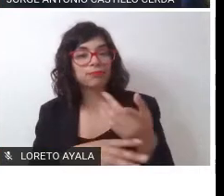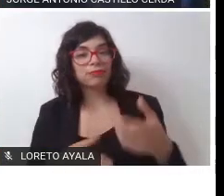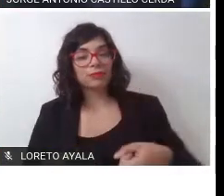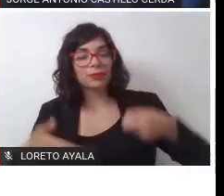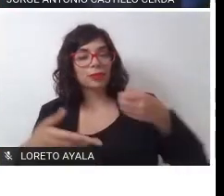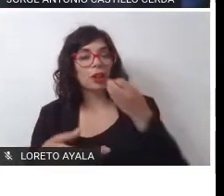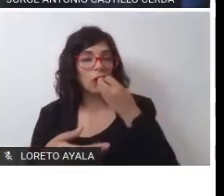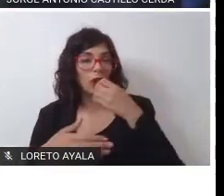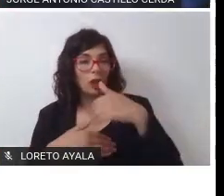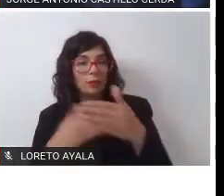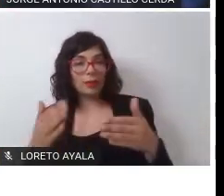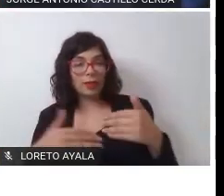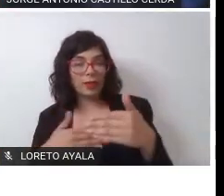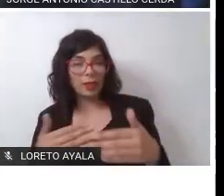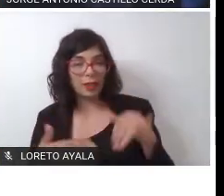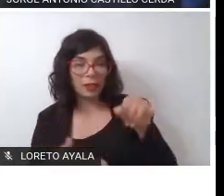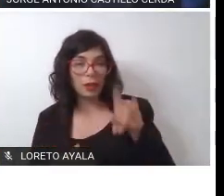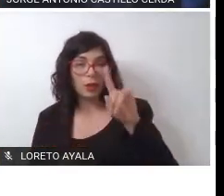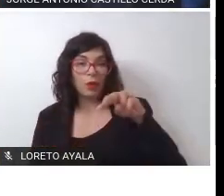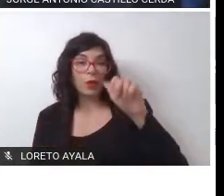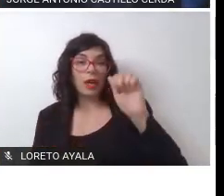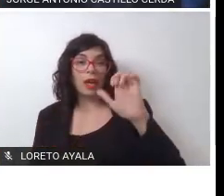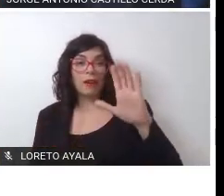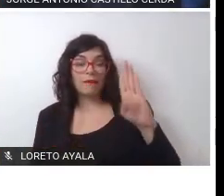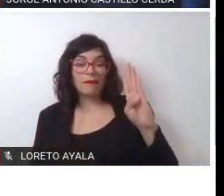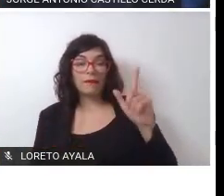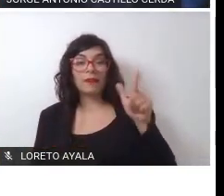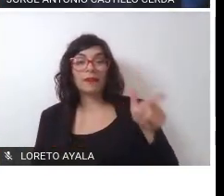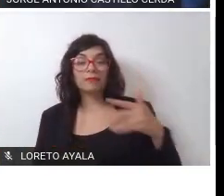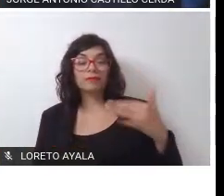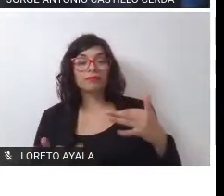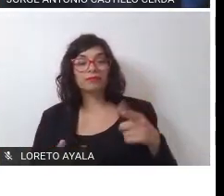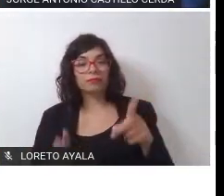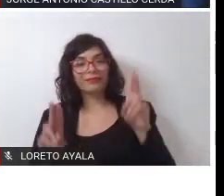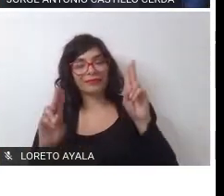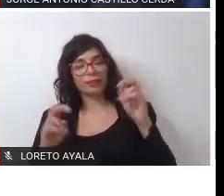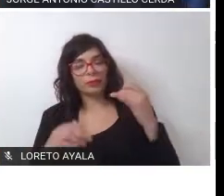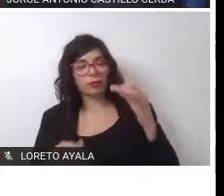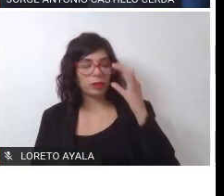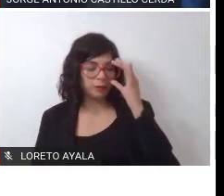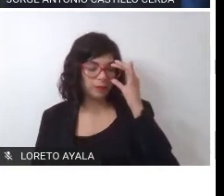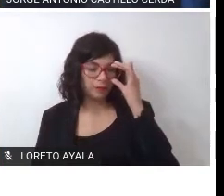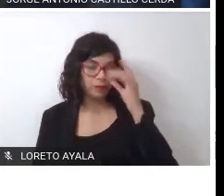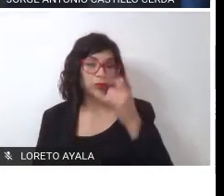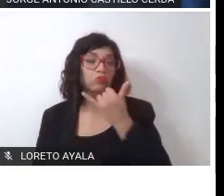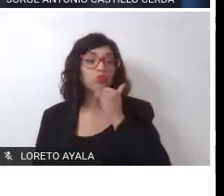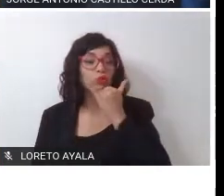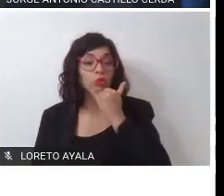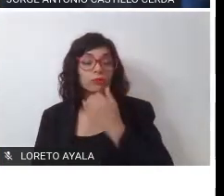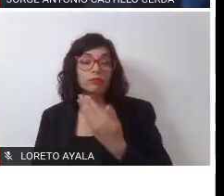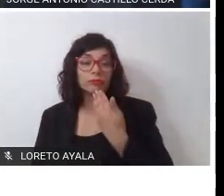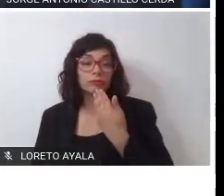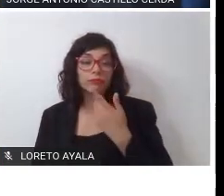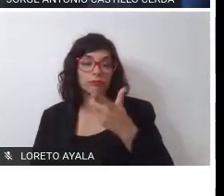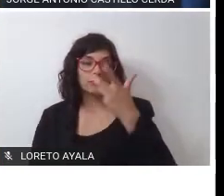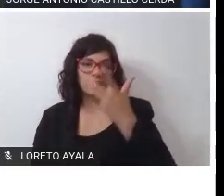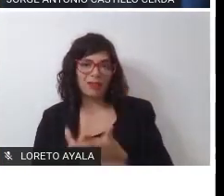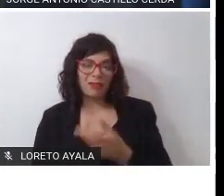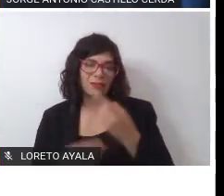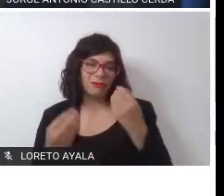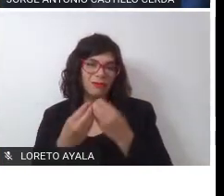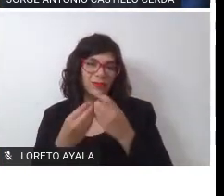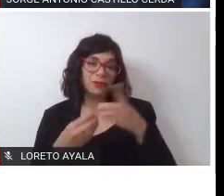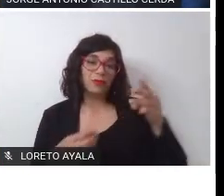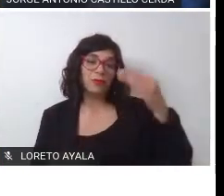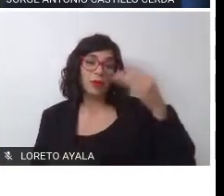de la FUNAEB, que es un súper tema. El YouTube. Aquí hay canales, las